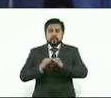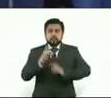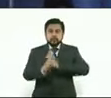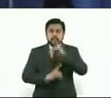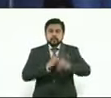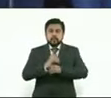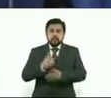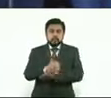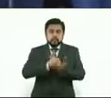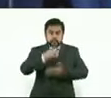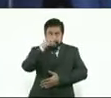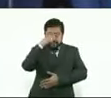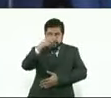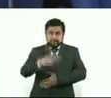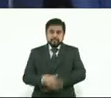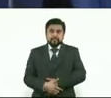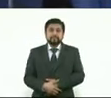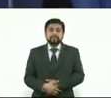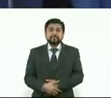México.